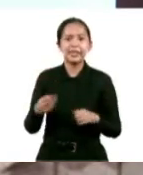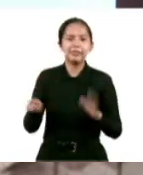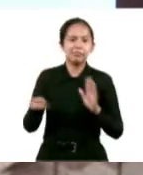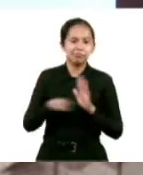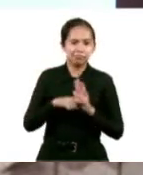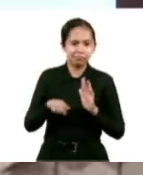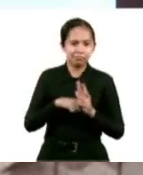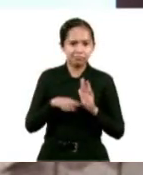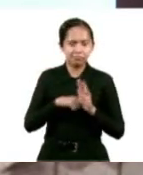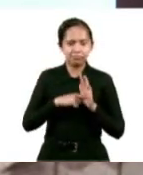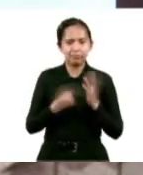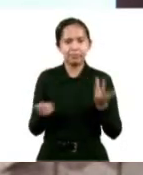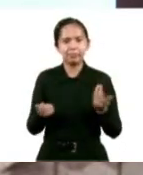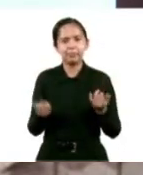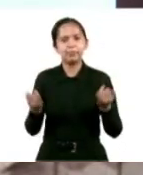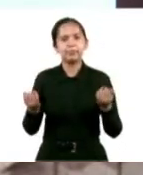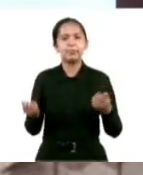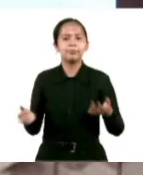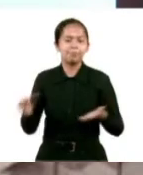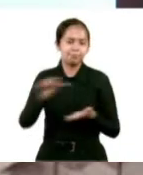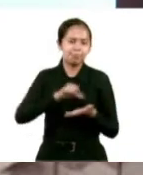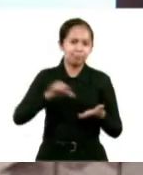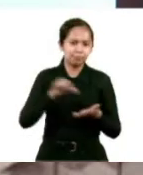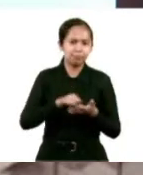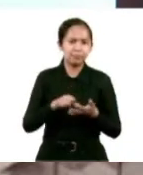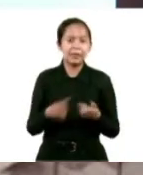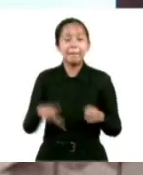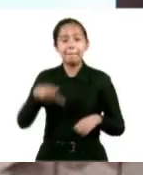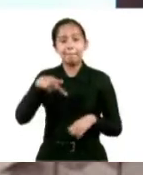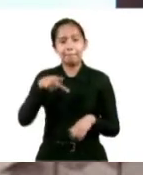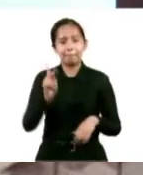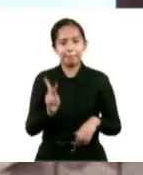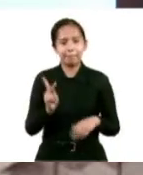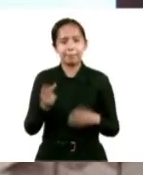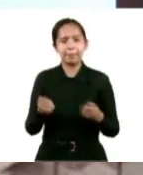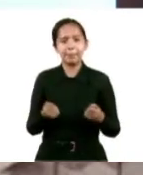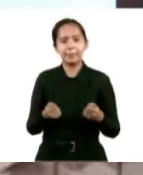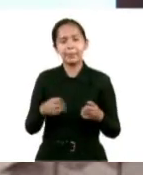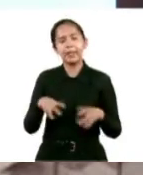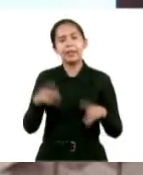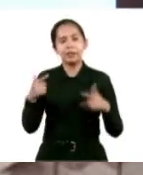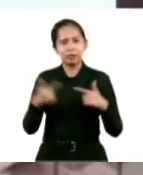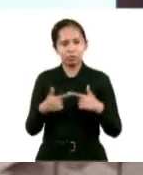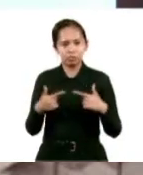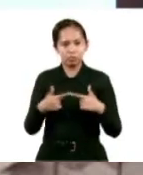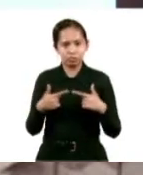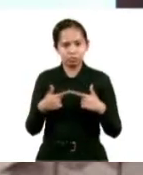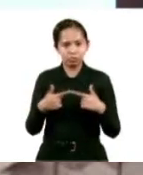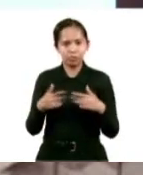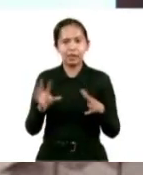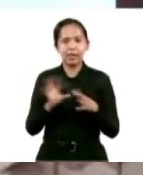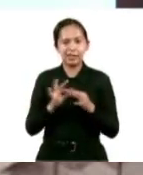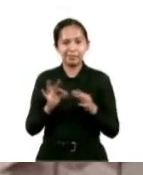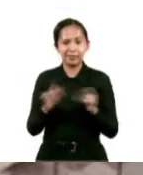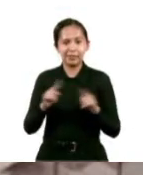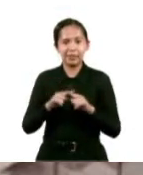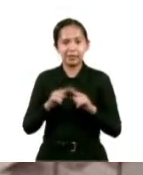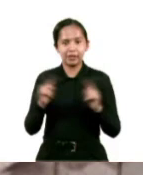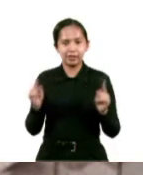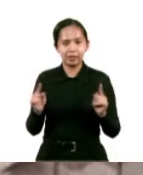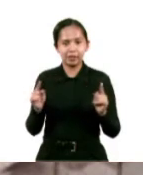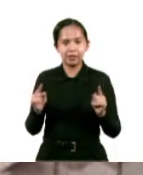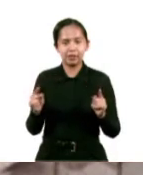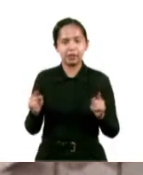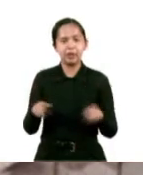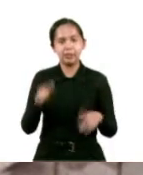vigas y deflexión central. Sin embargo, en los términos de Google dicen lo siguiente, términos del